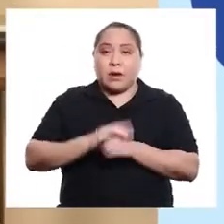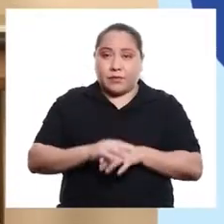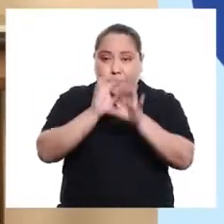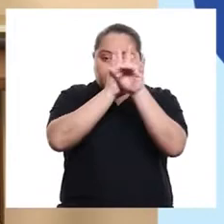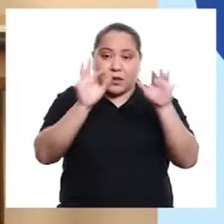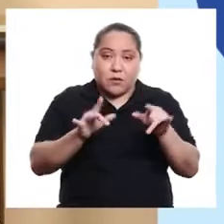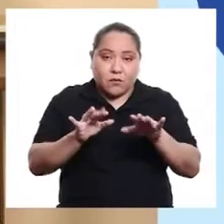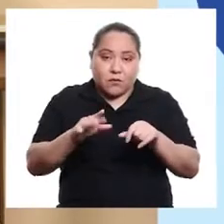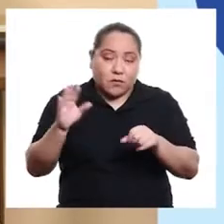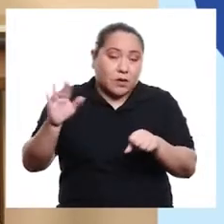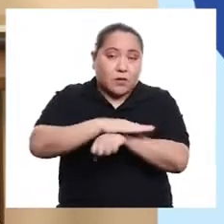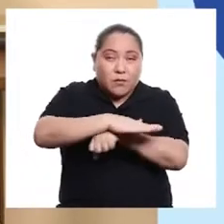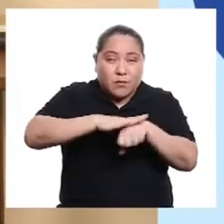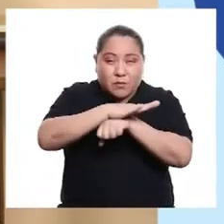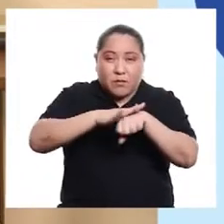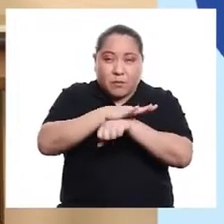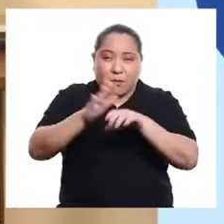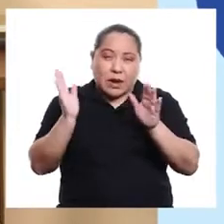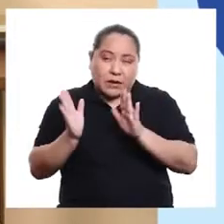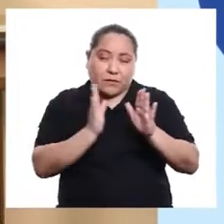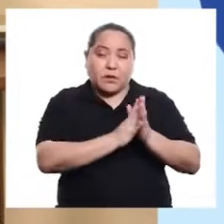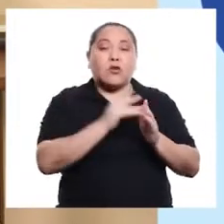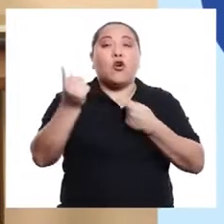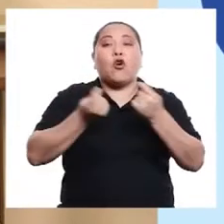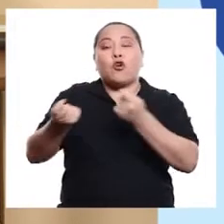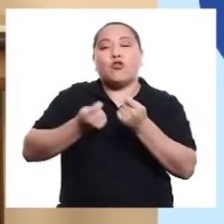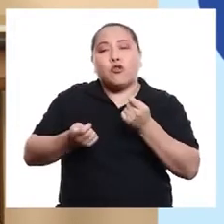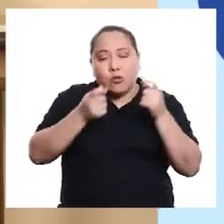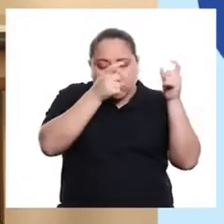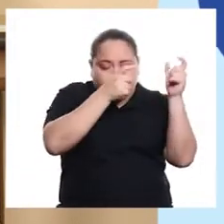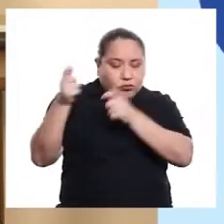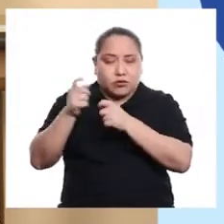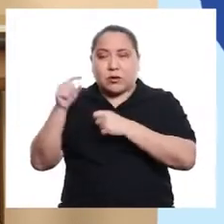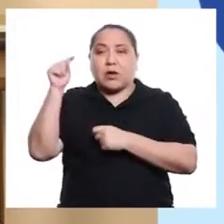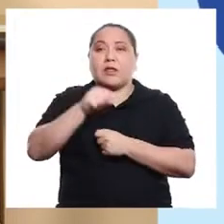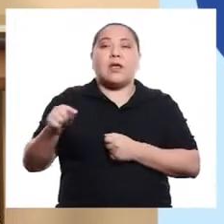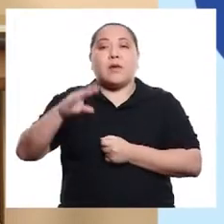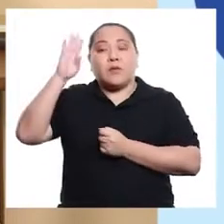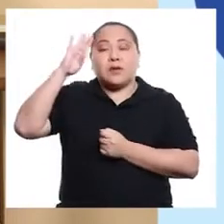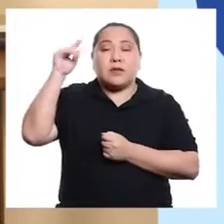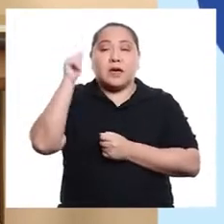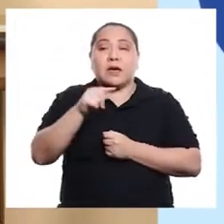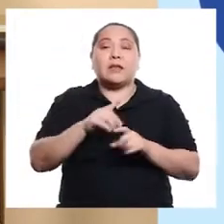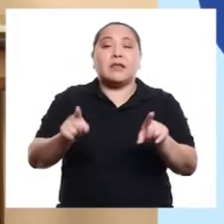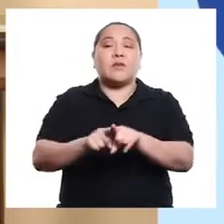Sistema Informático de Planificación y Control del Patrullaje Policial,